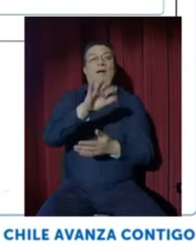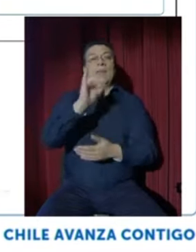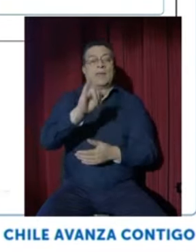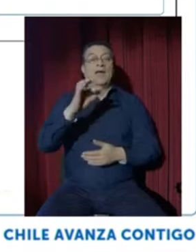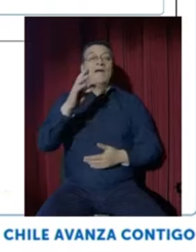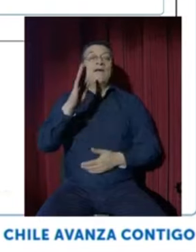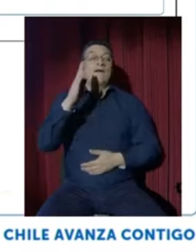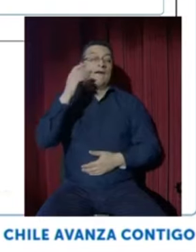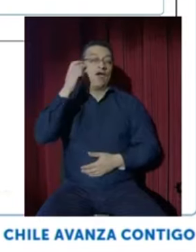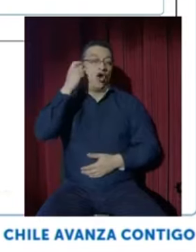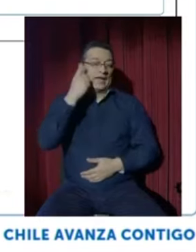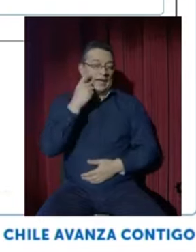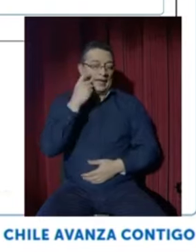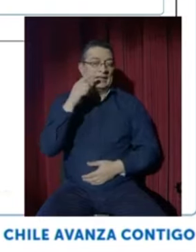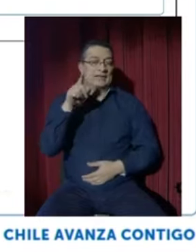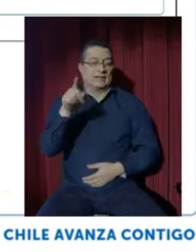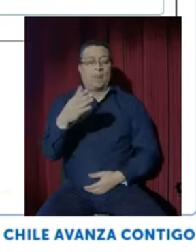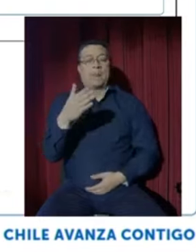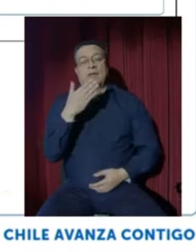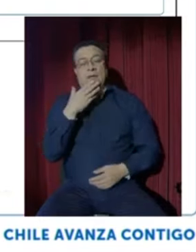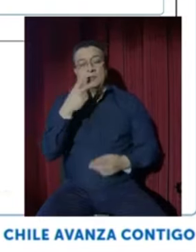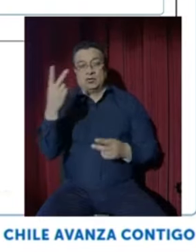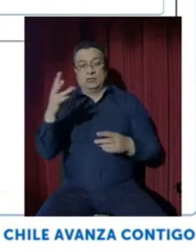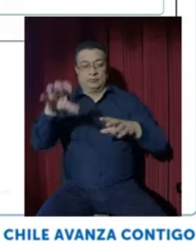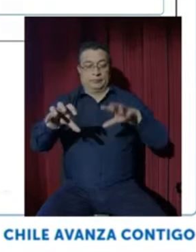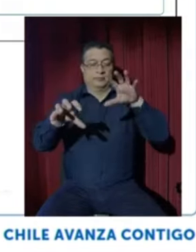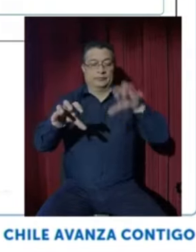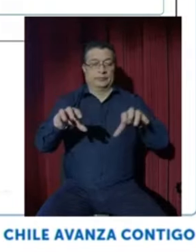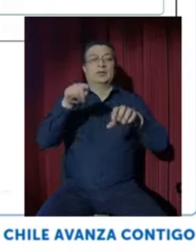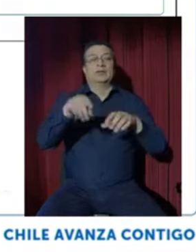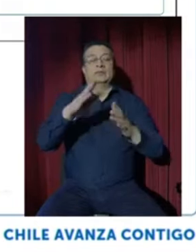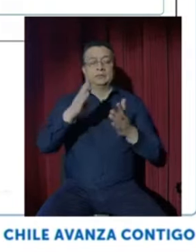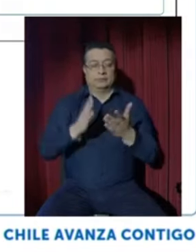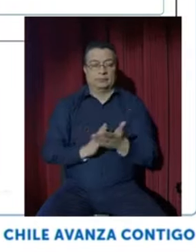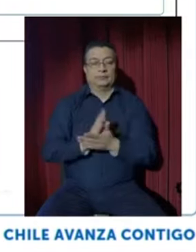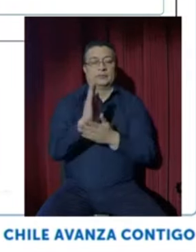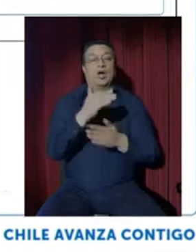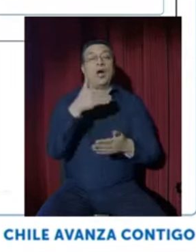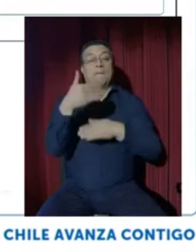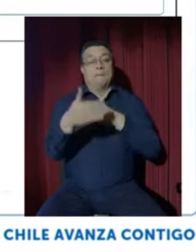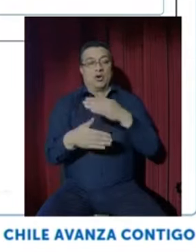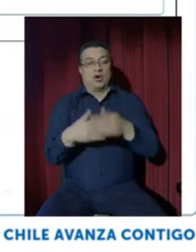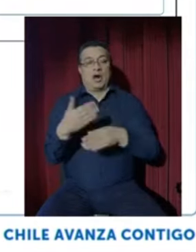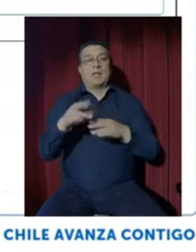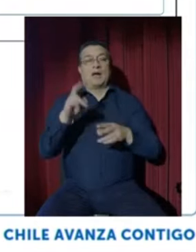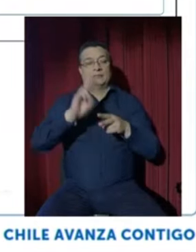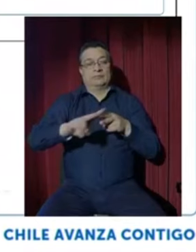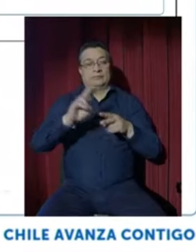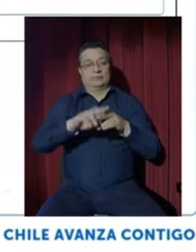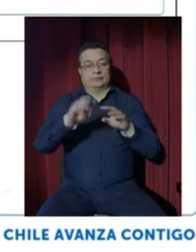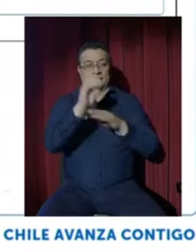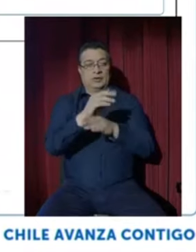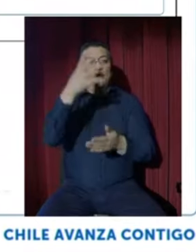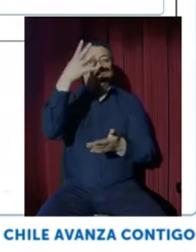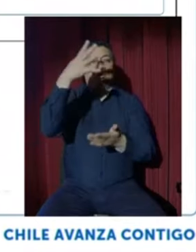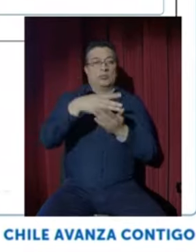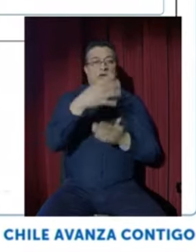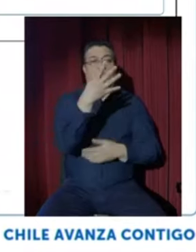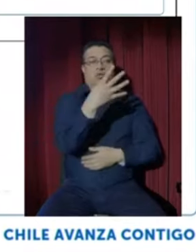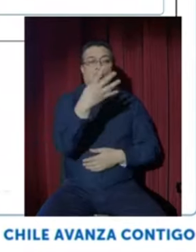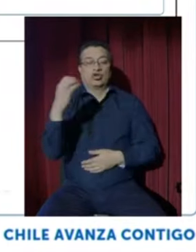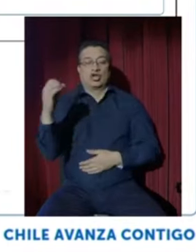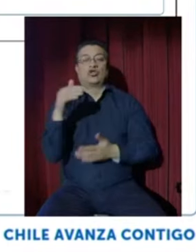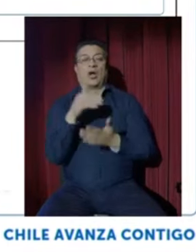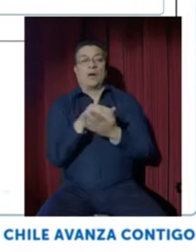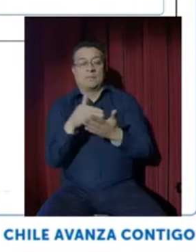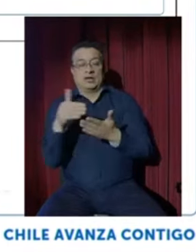Bernardo higgins y por cierto aplicar y iniciar el programa de restauración con los 4400 millones